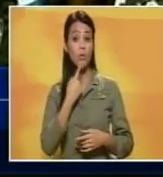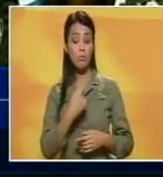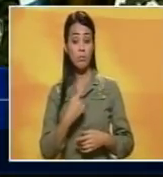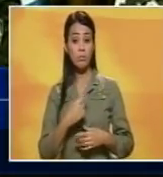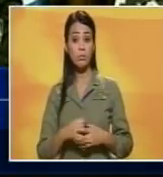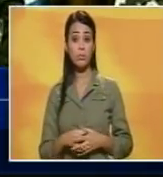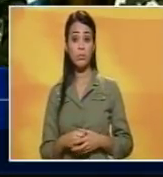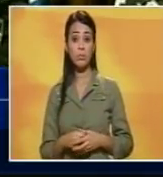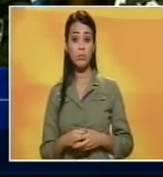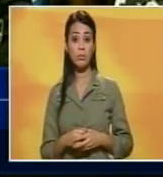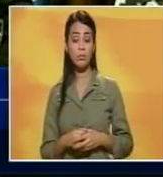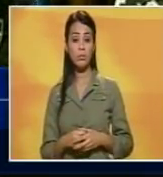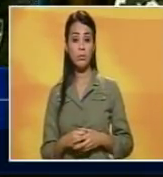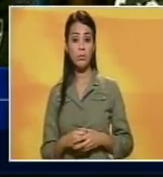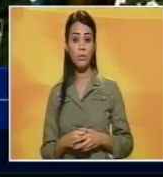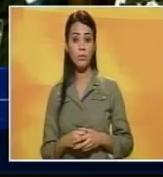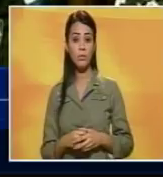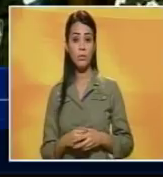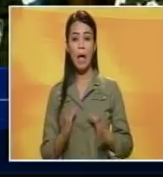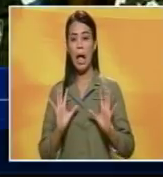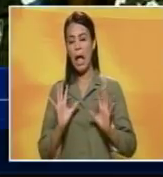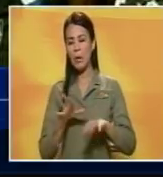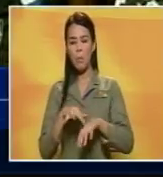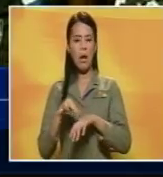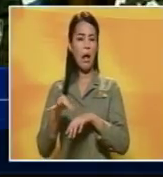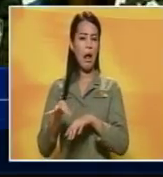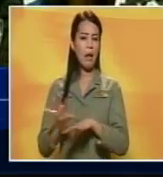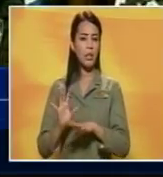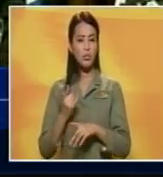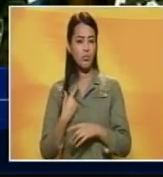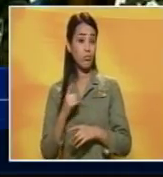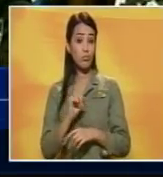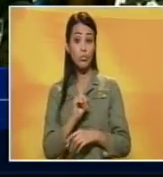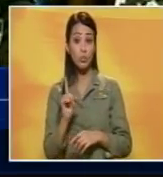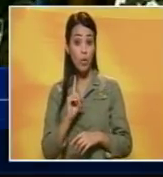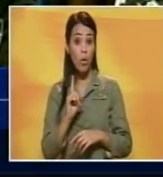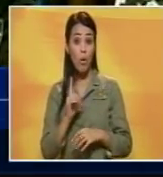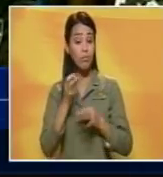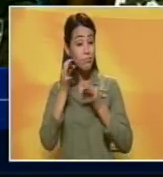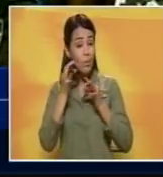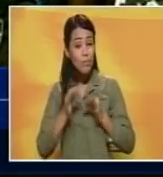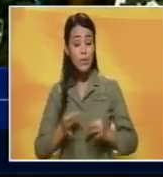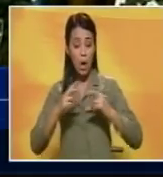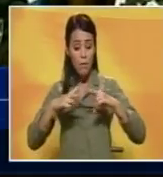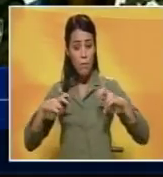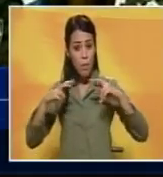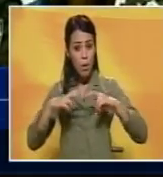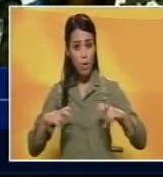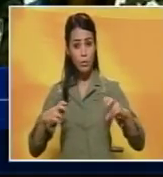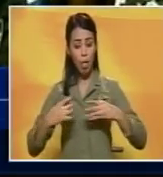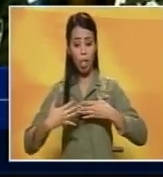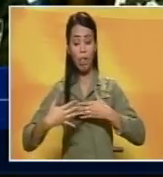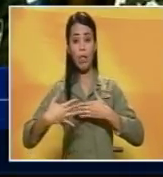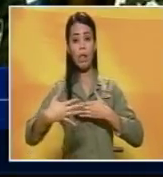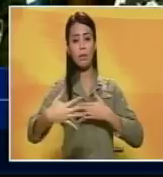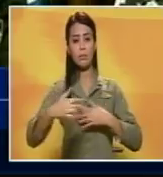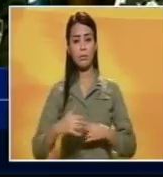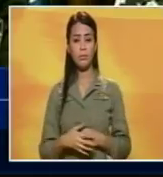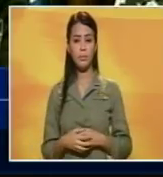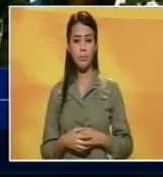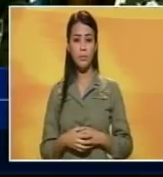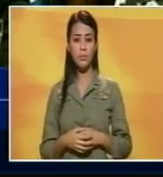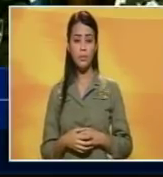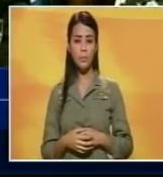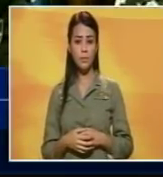advierto, nada ocasional. Esto forma parte de una investigación a largo plazo,